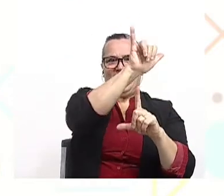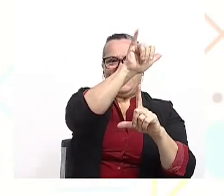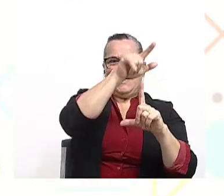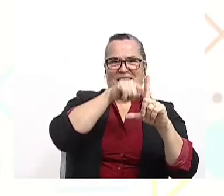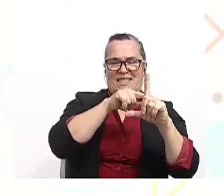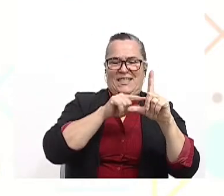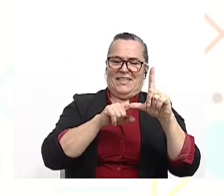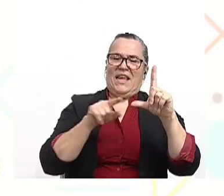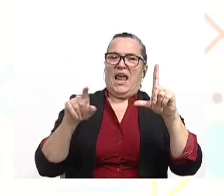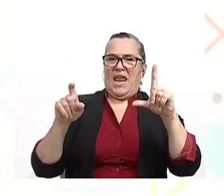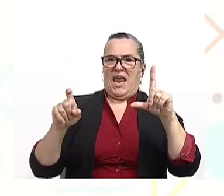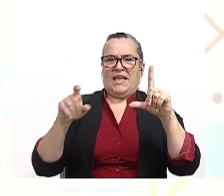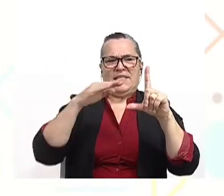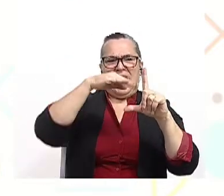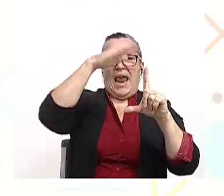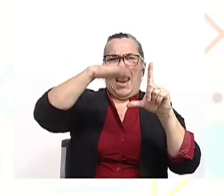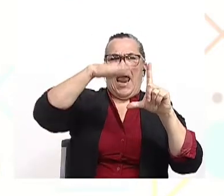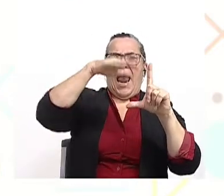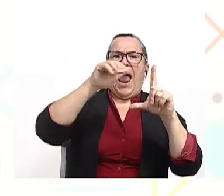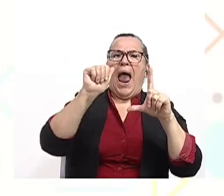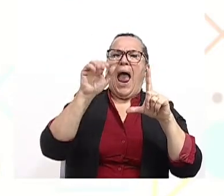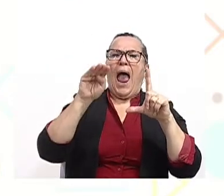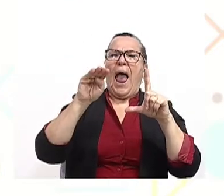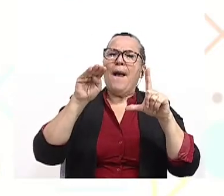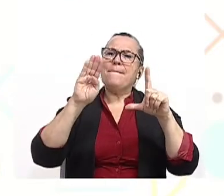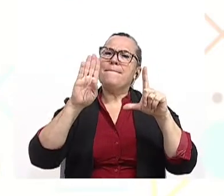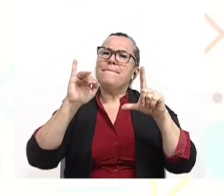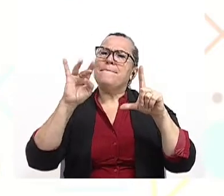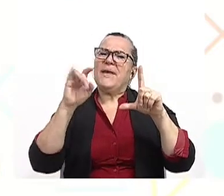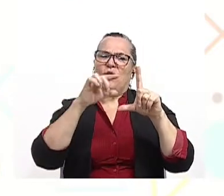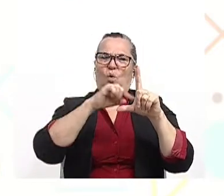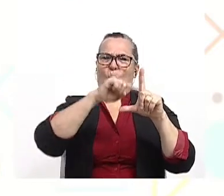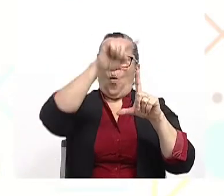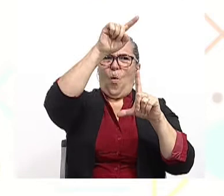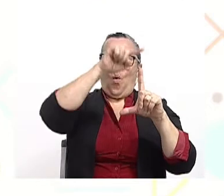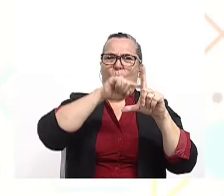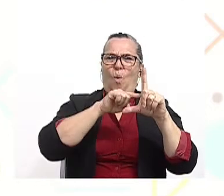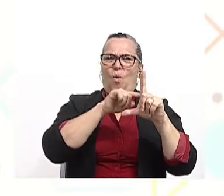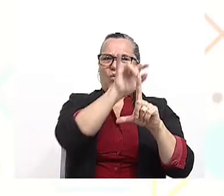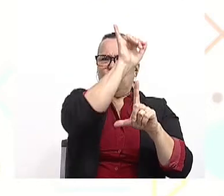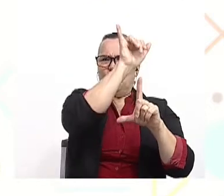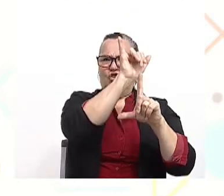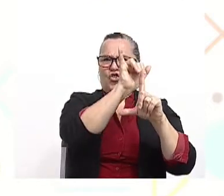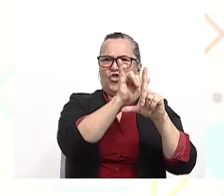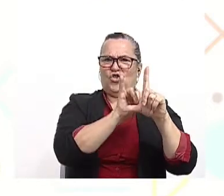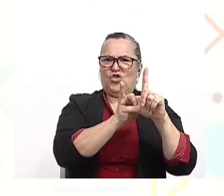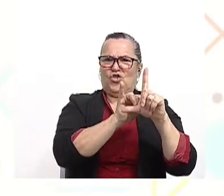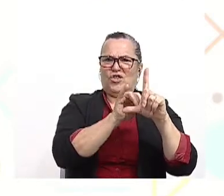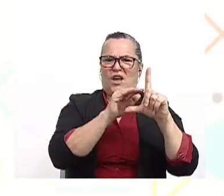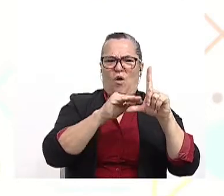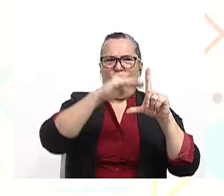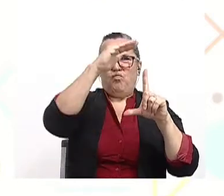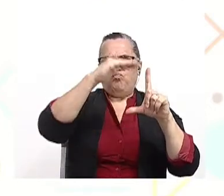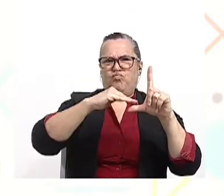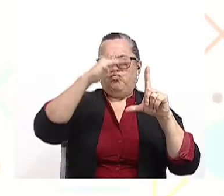lineal. El ámbito, ¿cuál es el ámbito? ¿Qué podemos hacer para calcular entonces el ámbito de esta